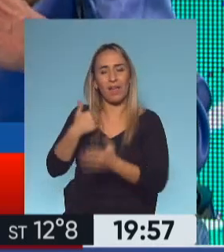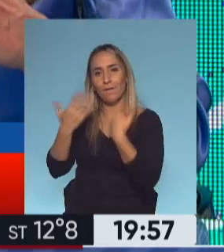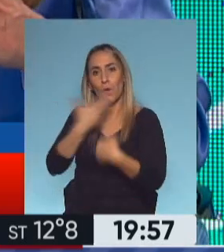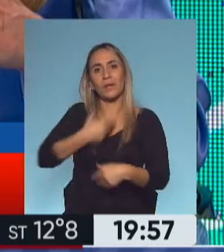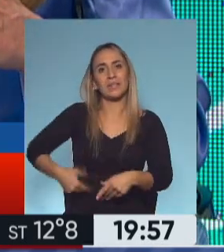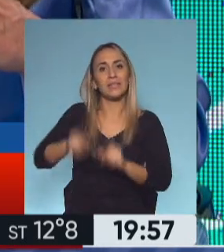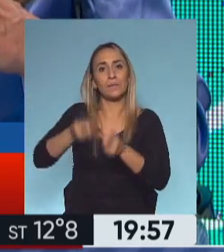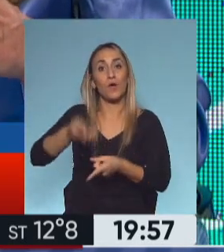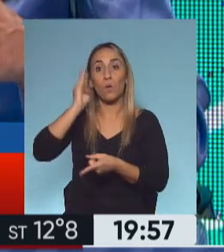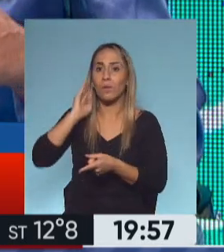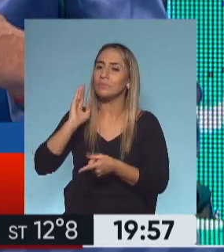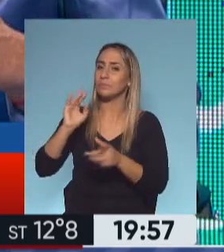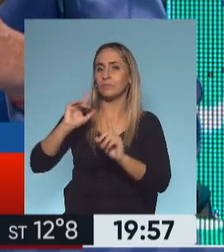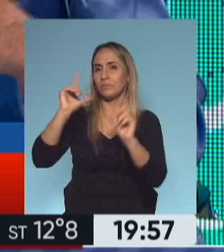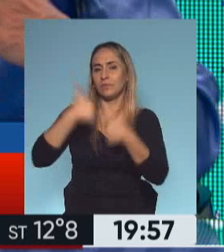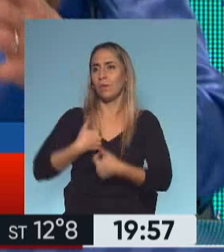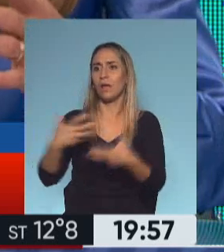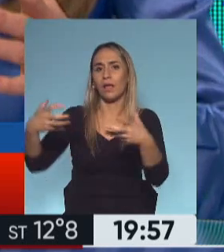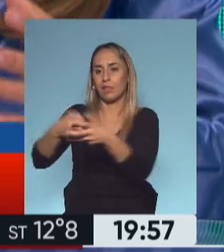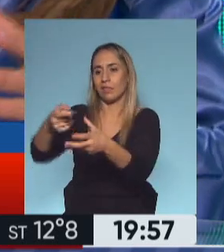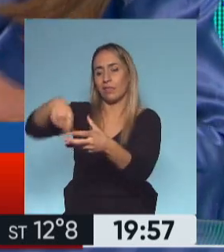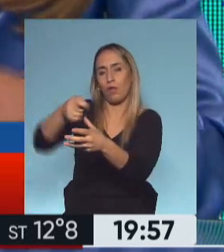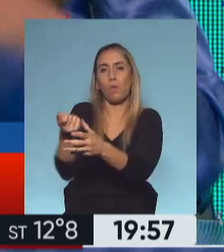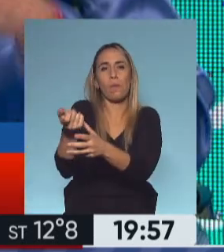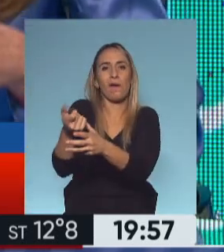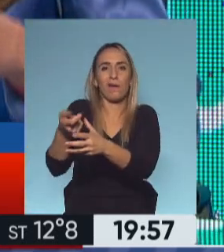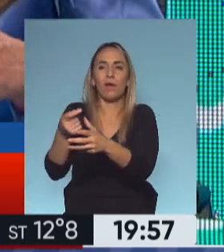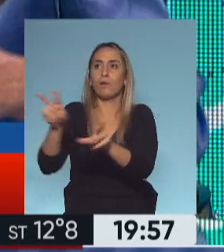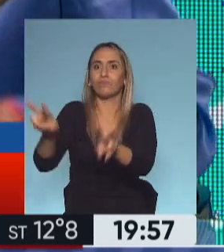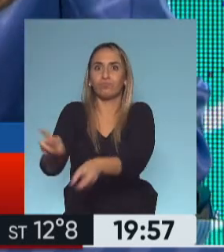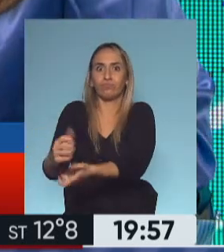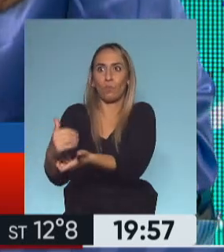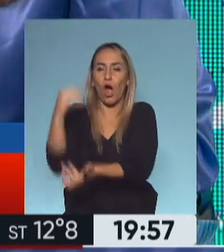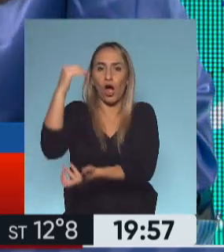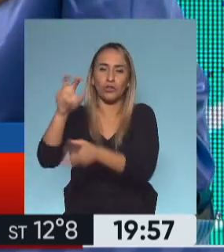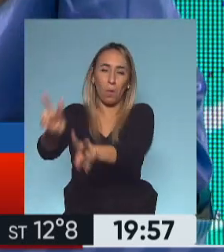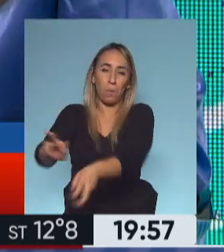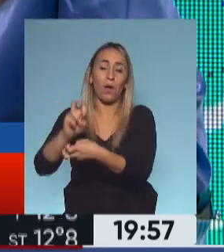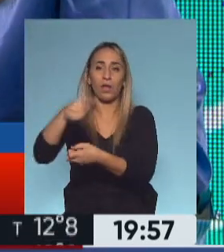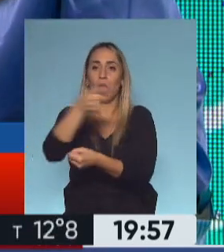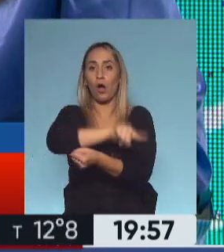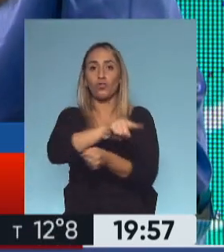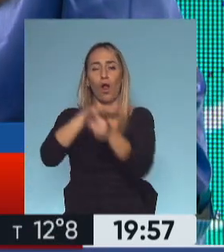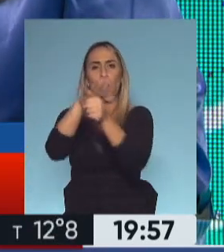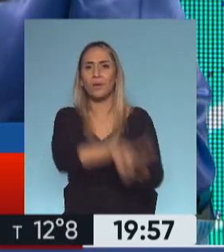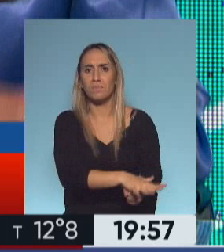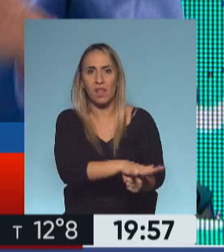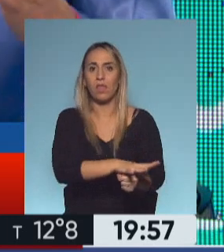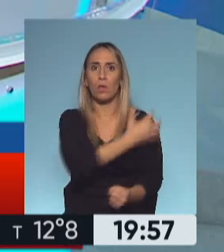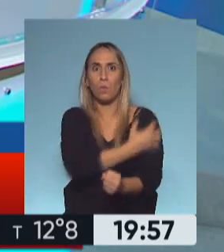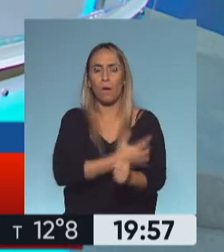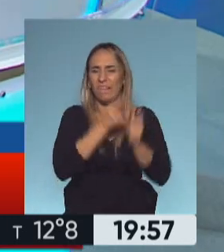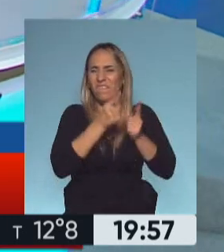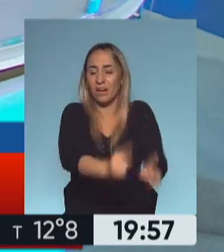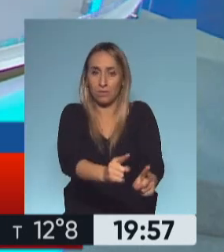que algunos muy pocos ganen mucho, mucho, mucho a costas de que otros sigan realmente oprimidos y sumergidos en la pobreza. Por eso decimos, a